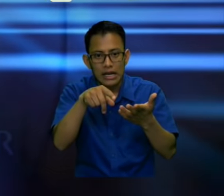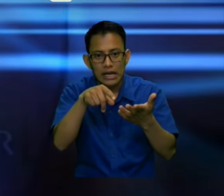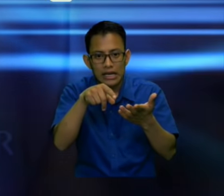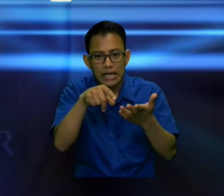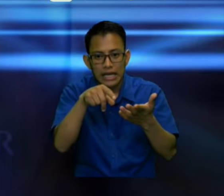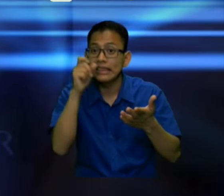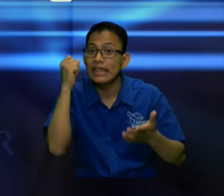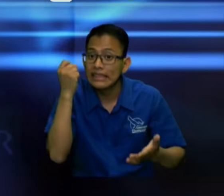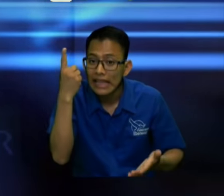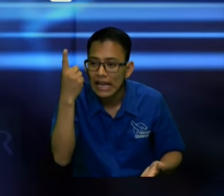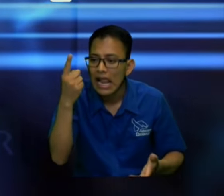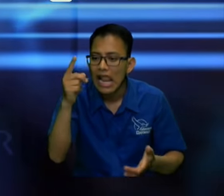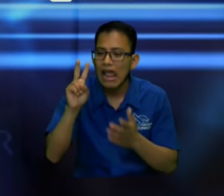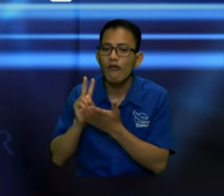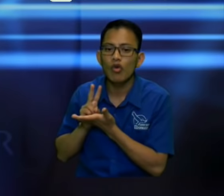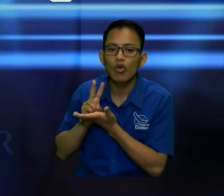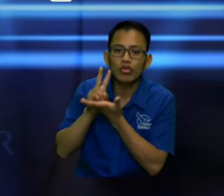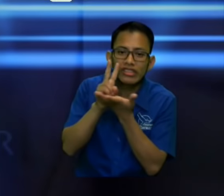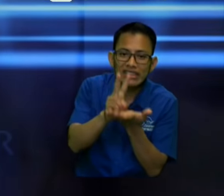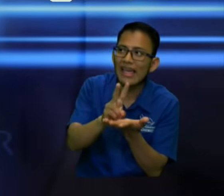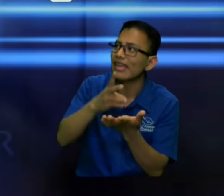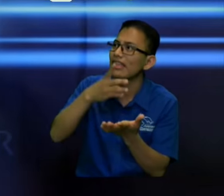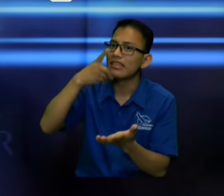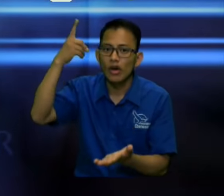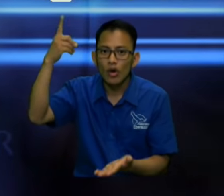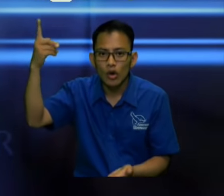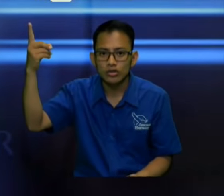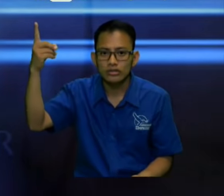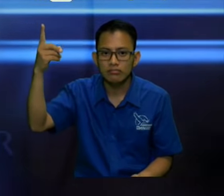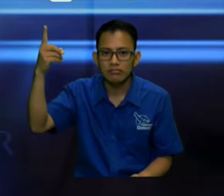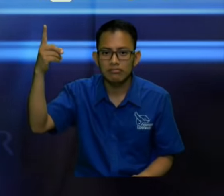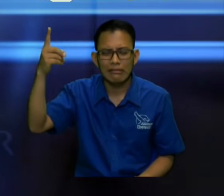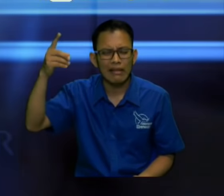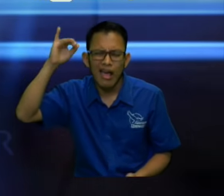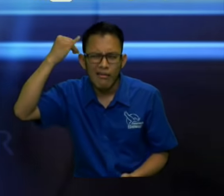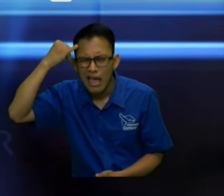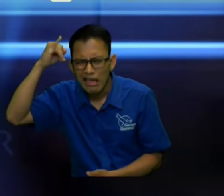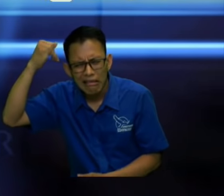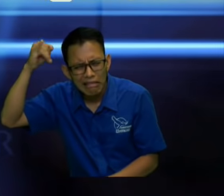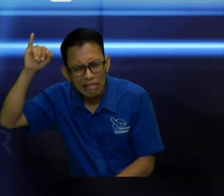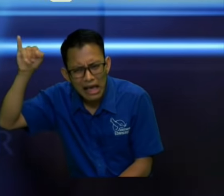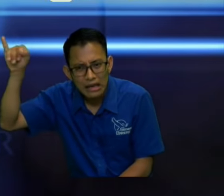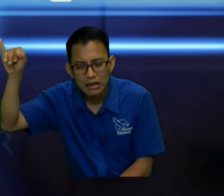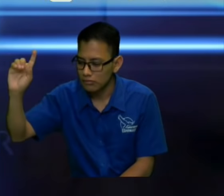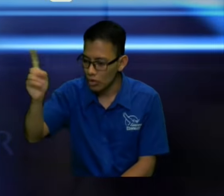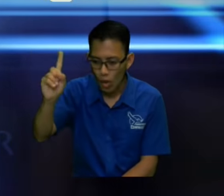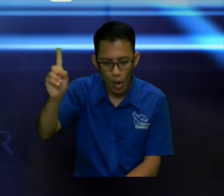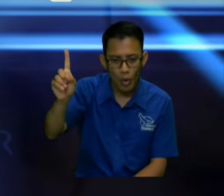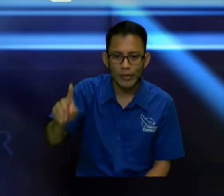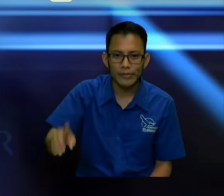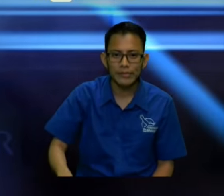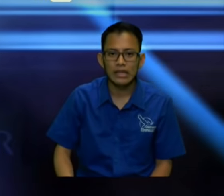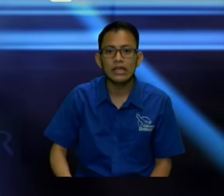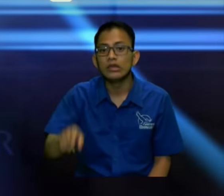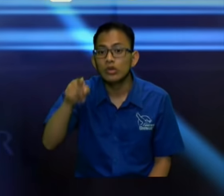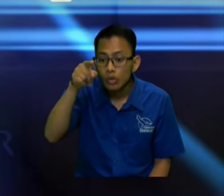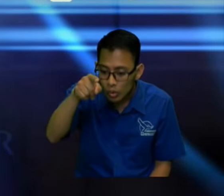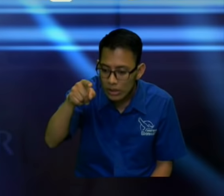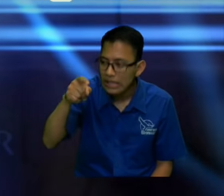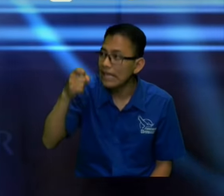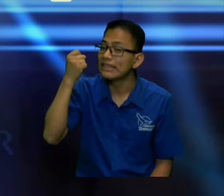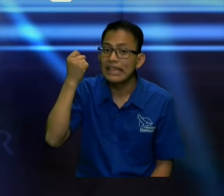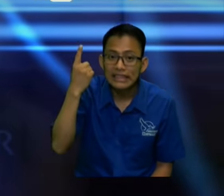es la voluntad de Dios. No es que te la vas a imaginar, sino que la vas a verificar.